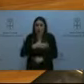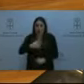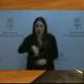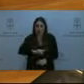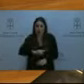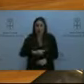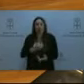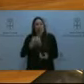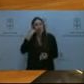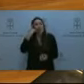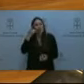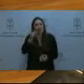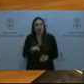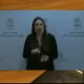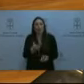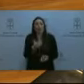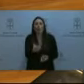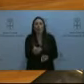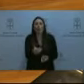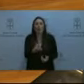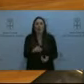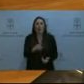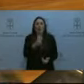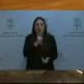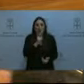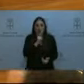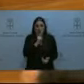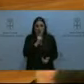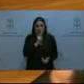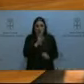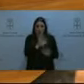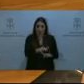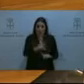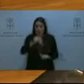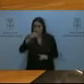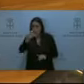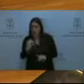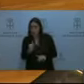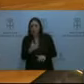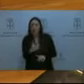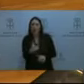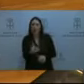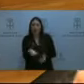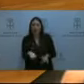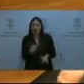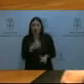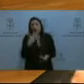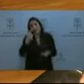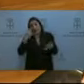Merecemos saber cuándo y cómo se reformará el trazado de León hasta La Robla, si es que realmente se